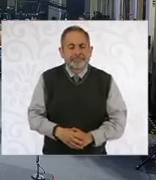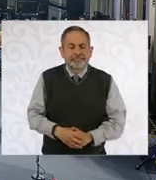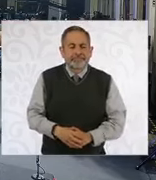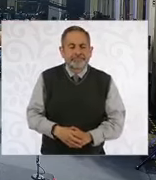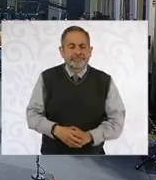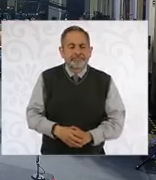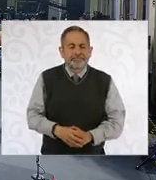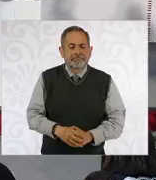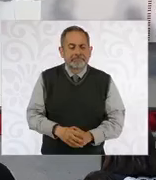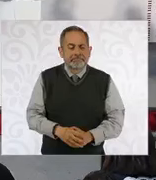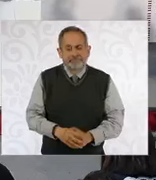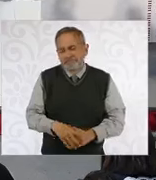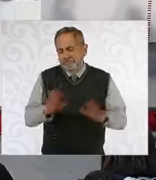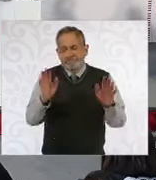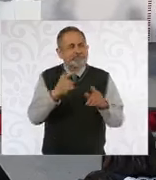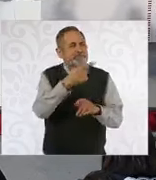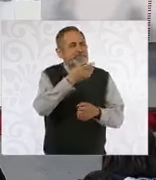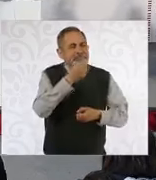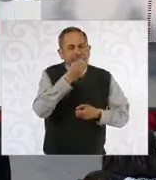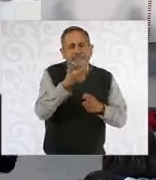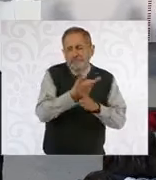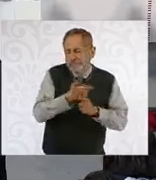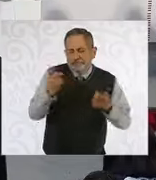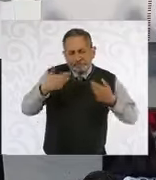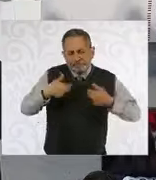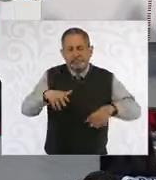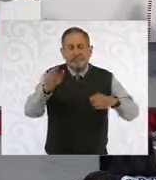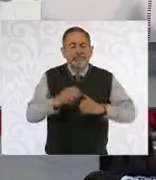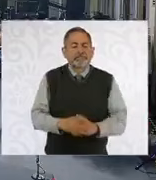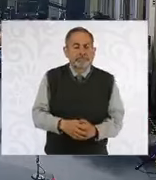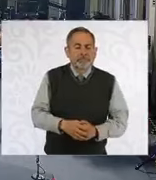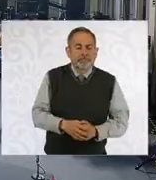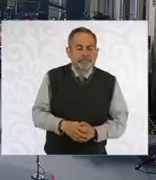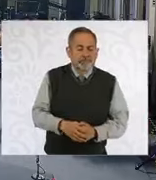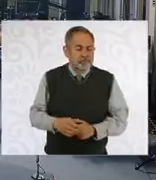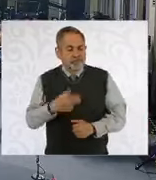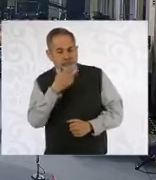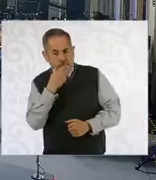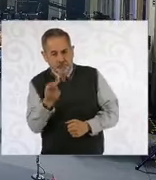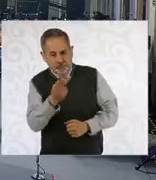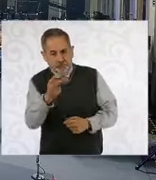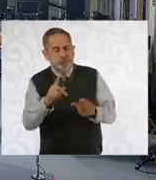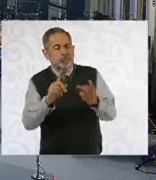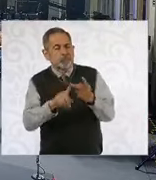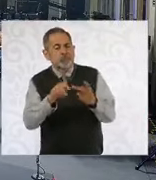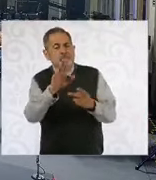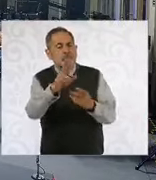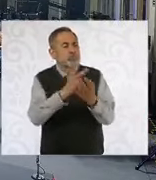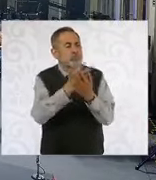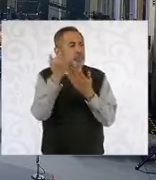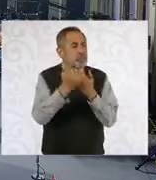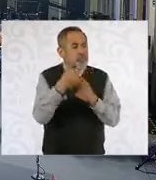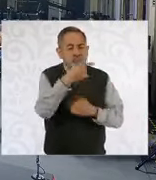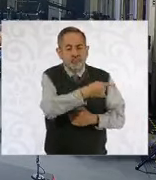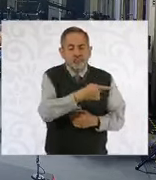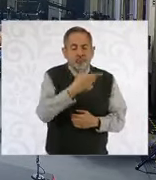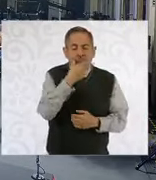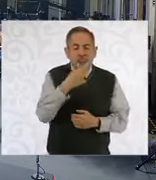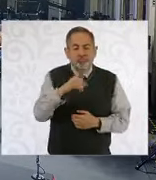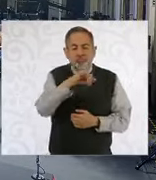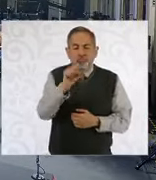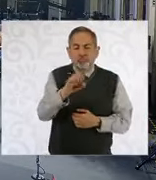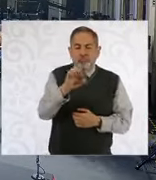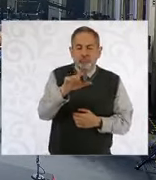Entonces, pero bueno, que viva la libertad de expresión. Y presidenta, el proyecto de la del ministro José Luis González